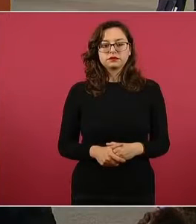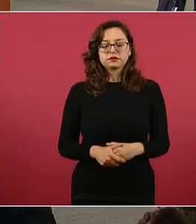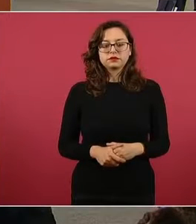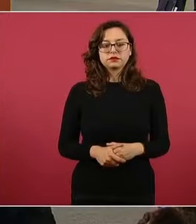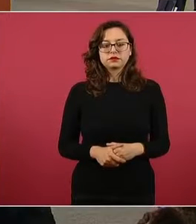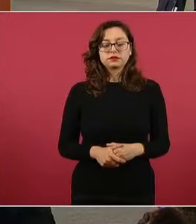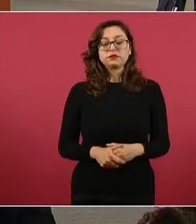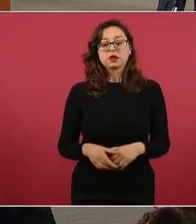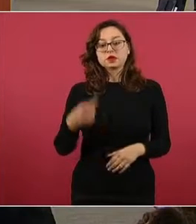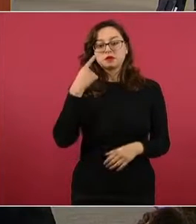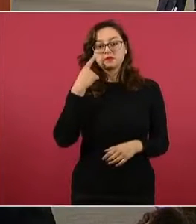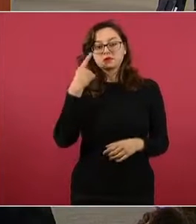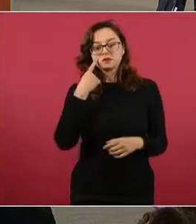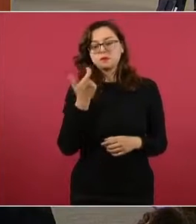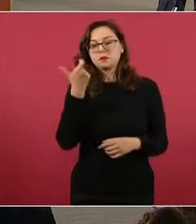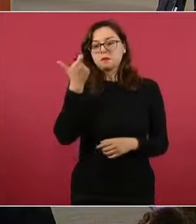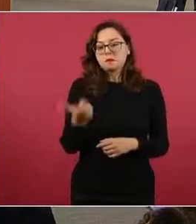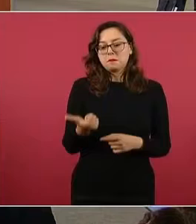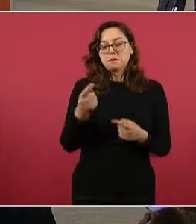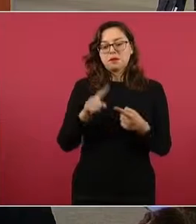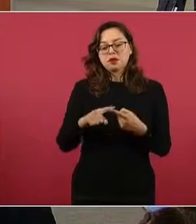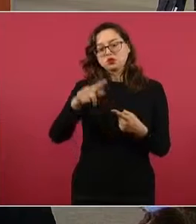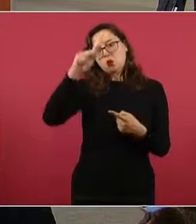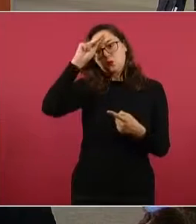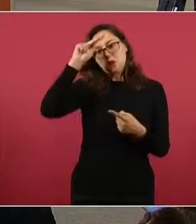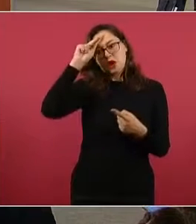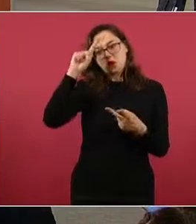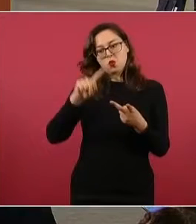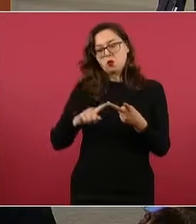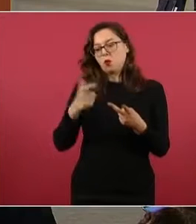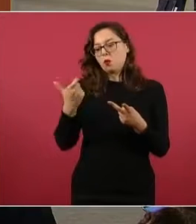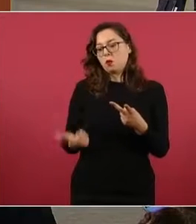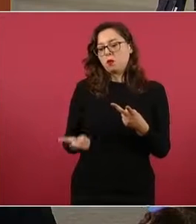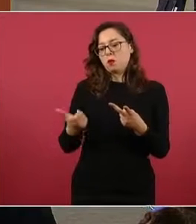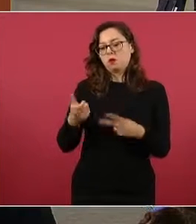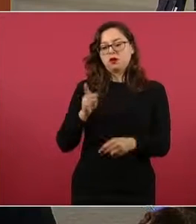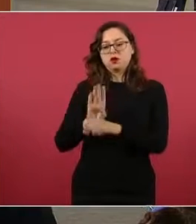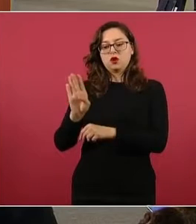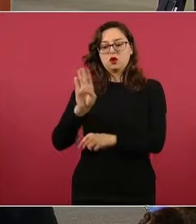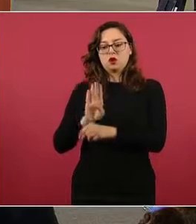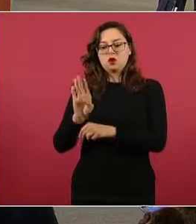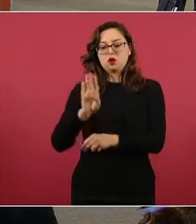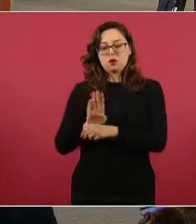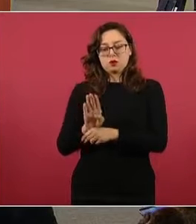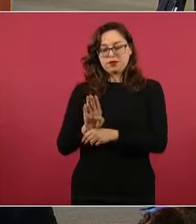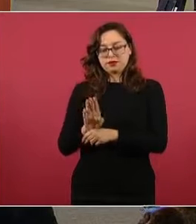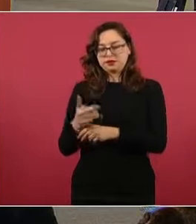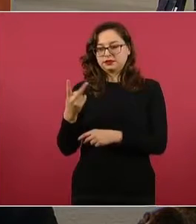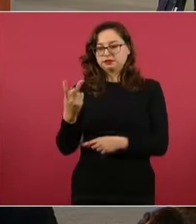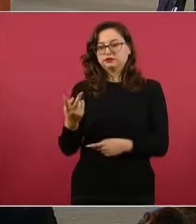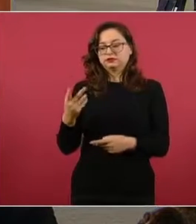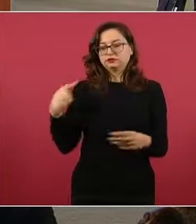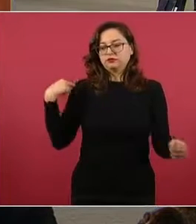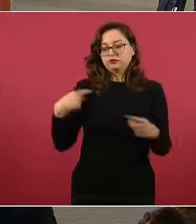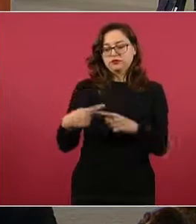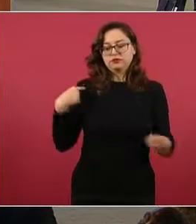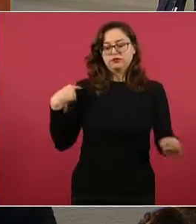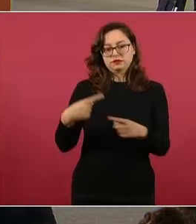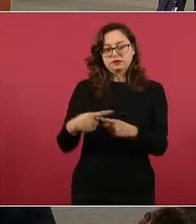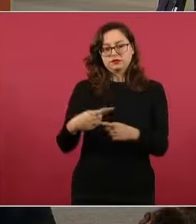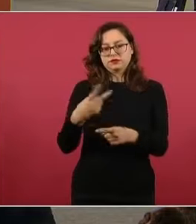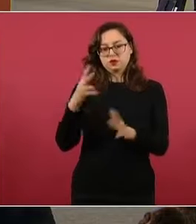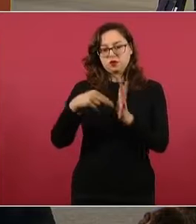el sol peruano y el real brasileño. Pero si lo vemos en los 3 años y medio, regresa el